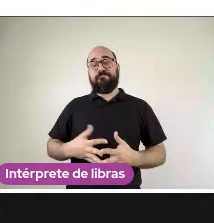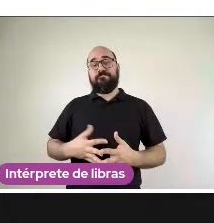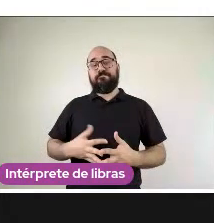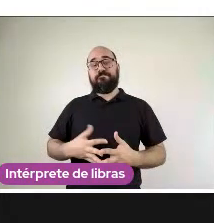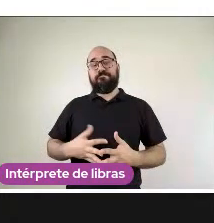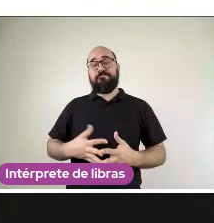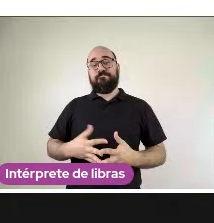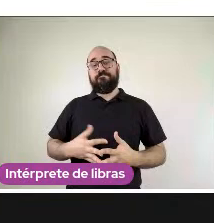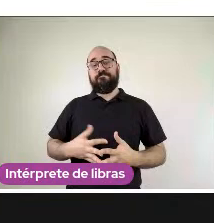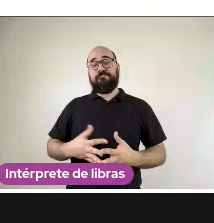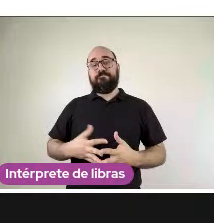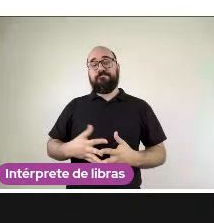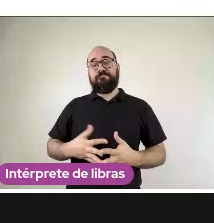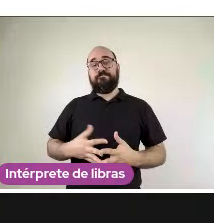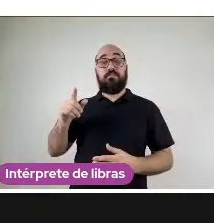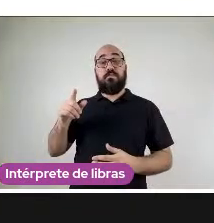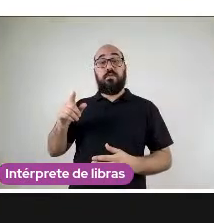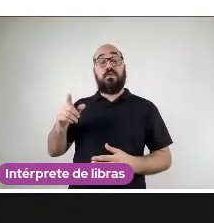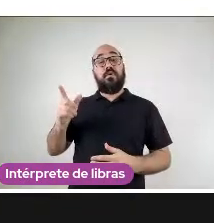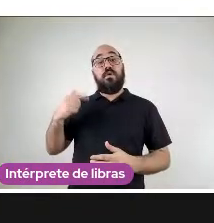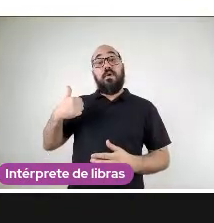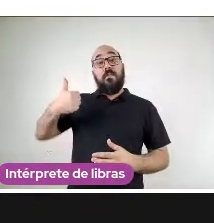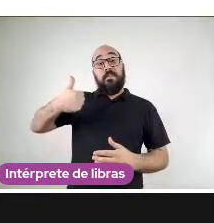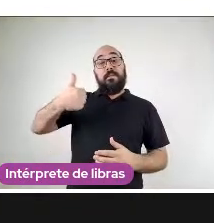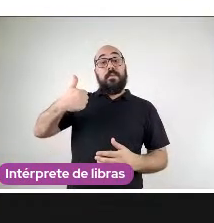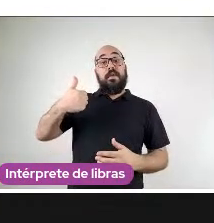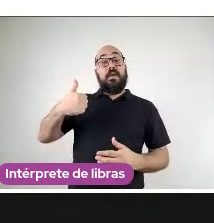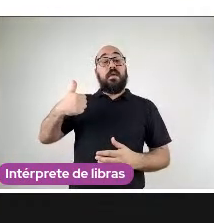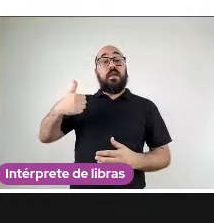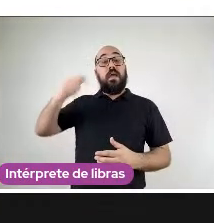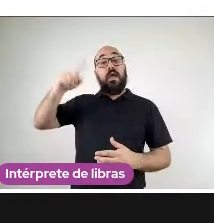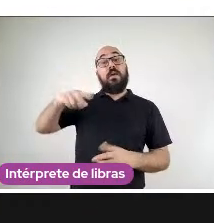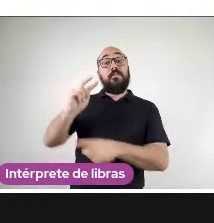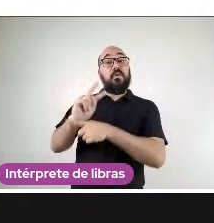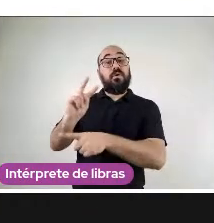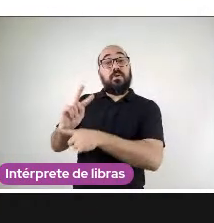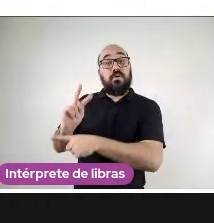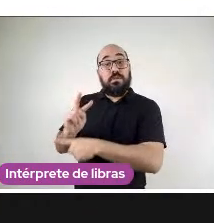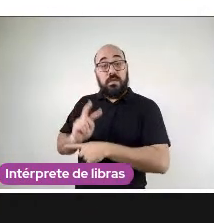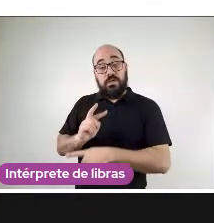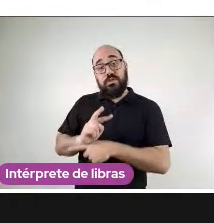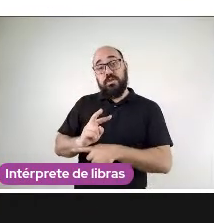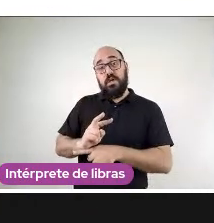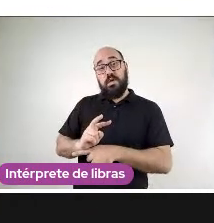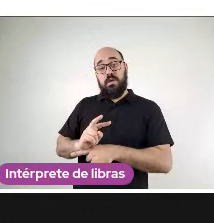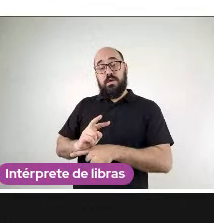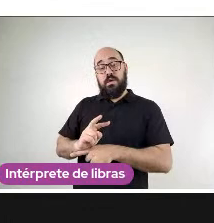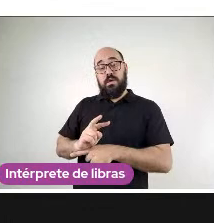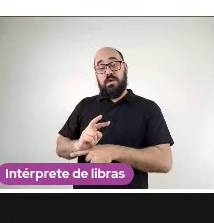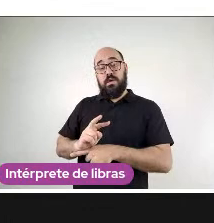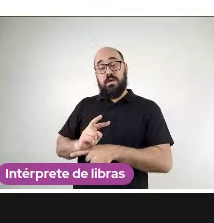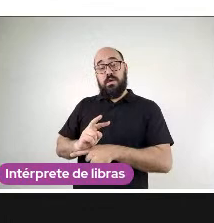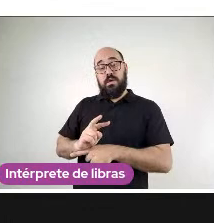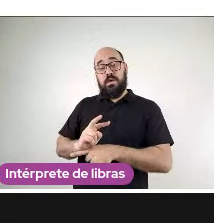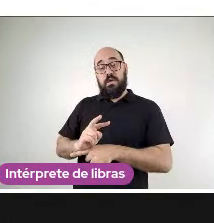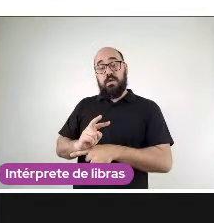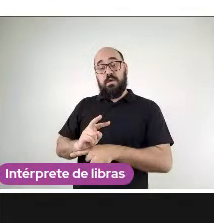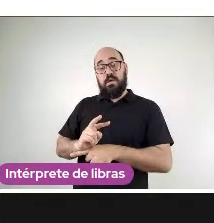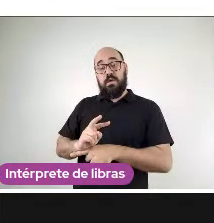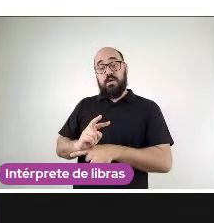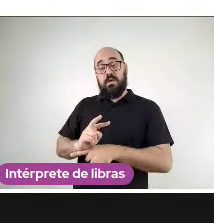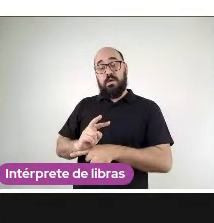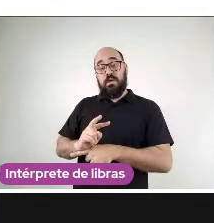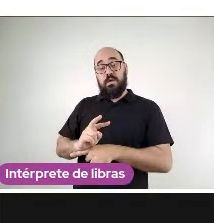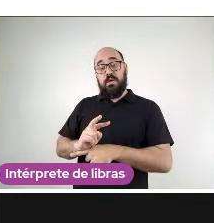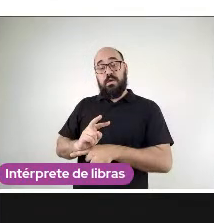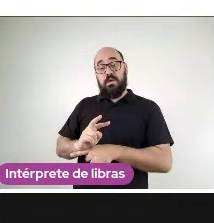un estudio de economía azul que lo que pretende es demostrar la importancia del mar en la economía de las islas, en el número de puestos